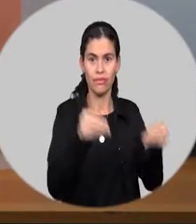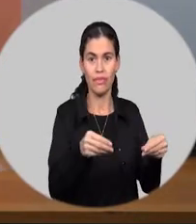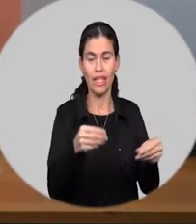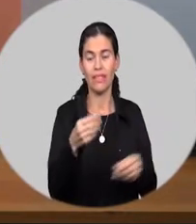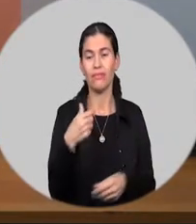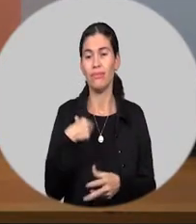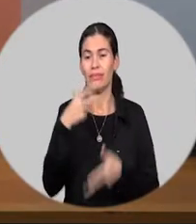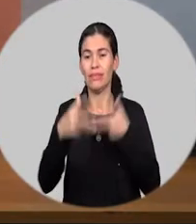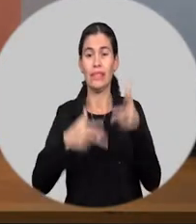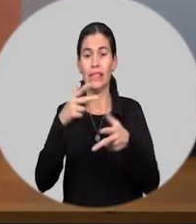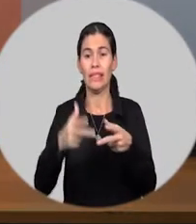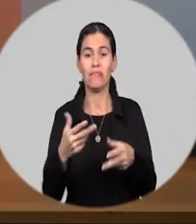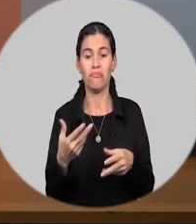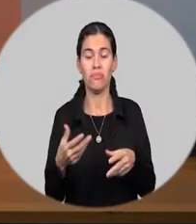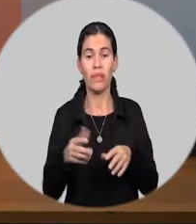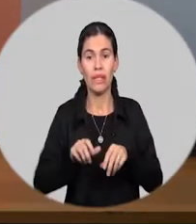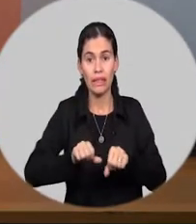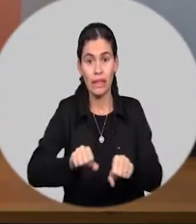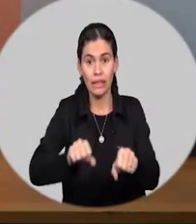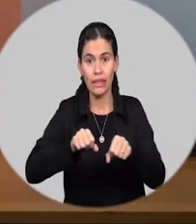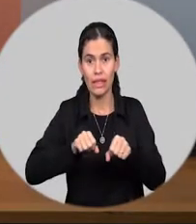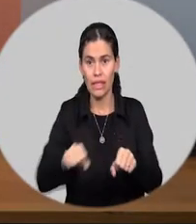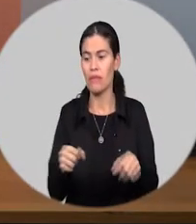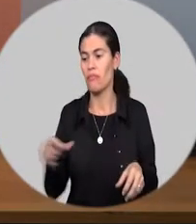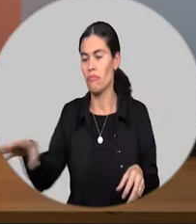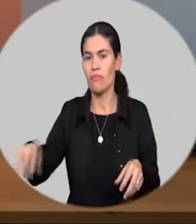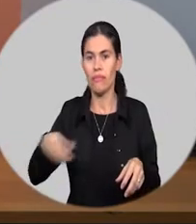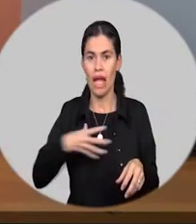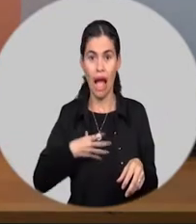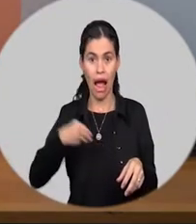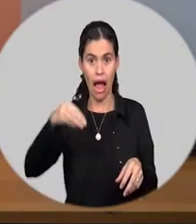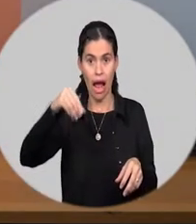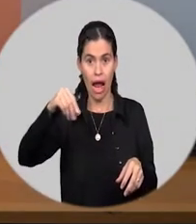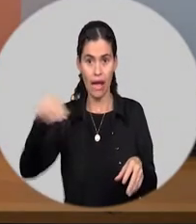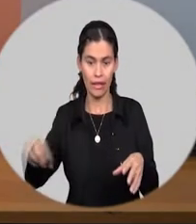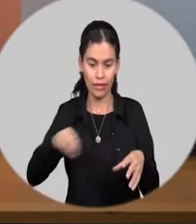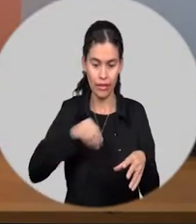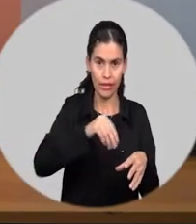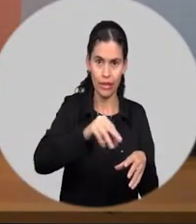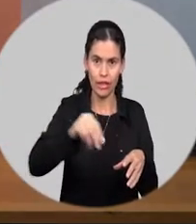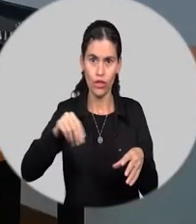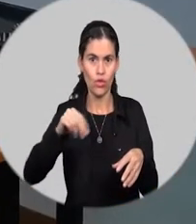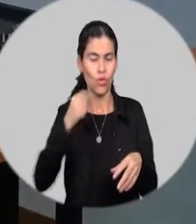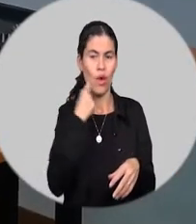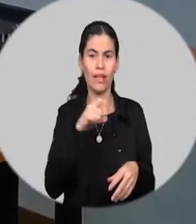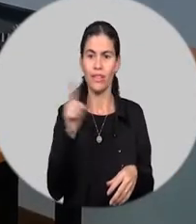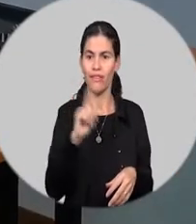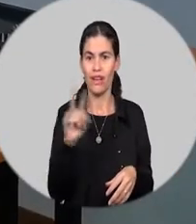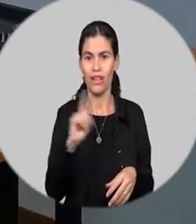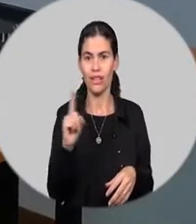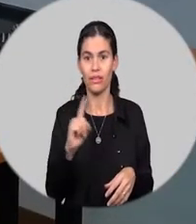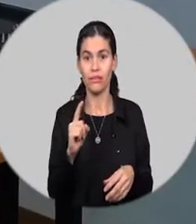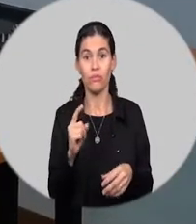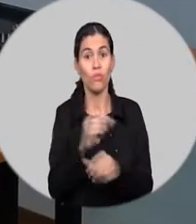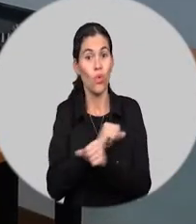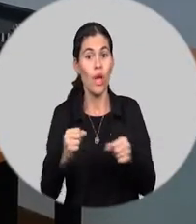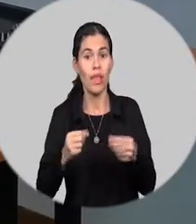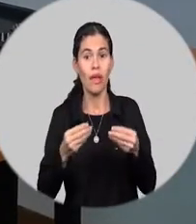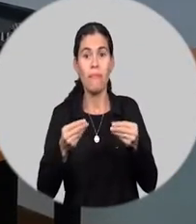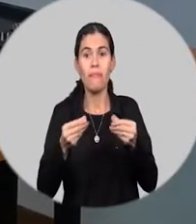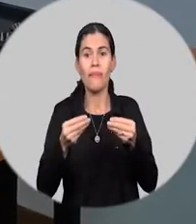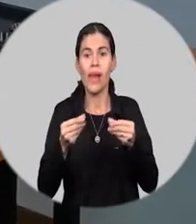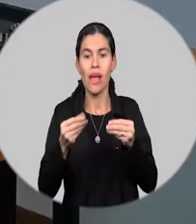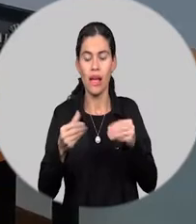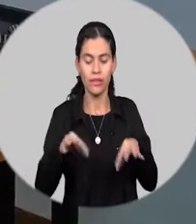no es recomendable usar harina para estirar la masa. Por eso yo recomiendo usar un